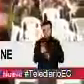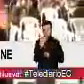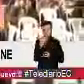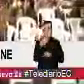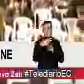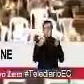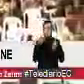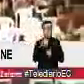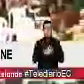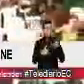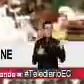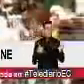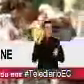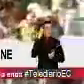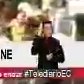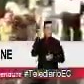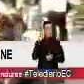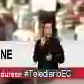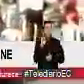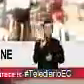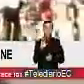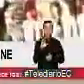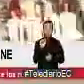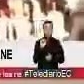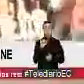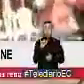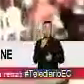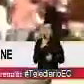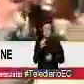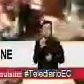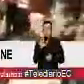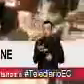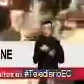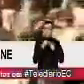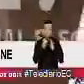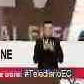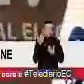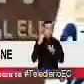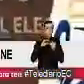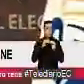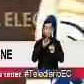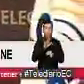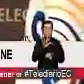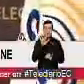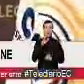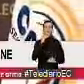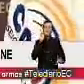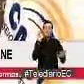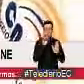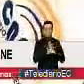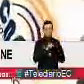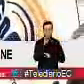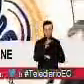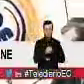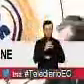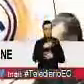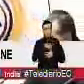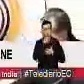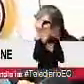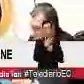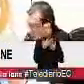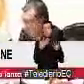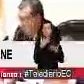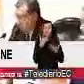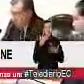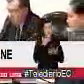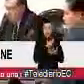ex candidata a la alcaldía de Mocachi, Jenny Domínguez, del movimiento Alianza País, fue quien interpuso la acción de queja. A